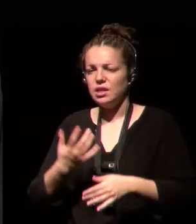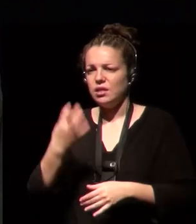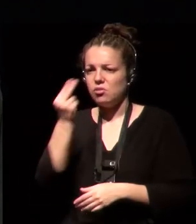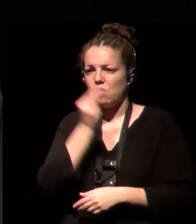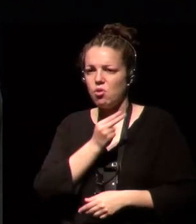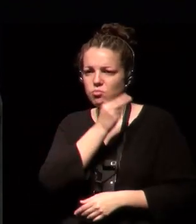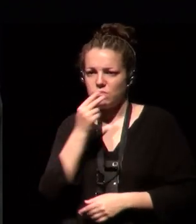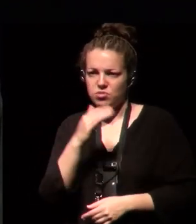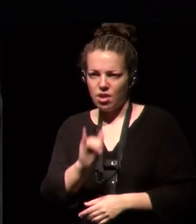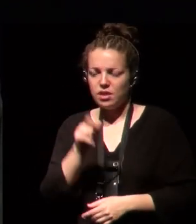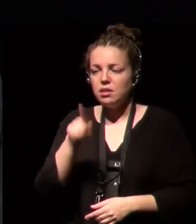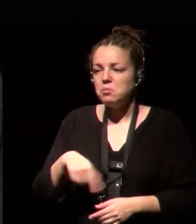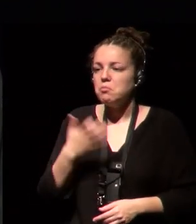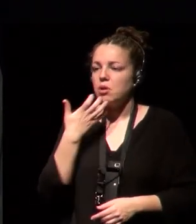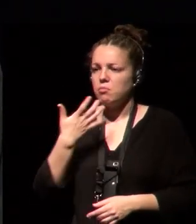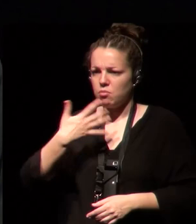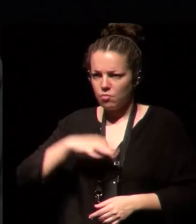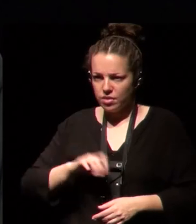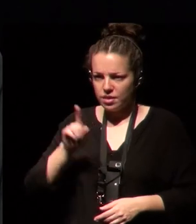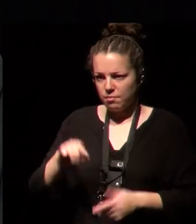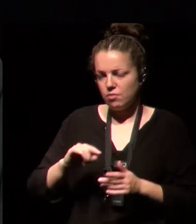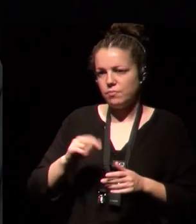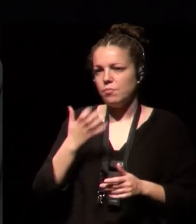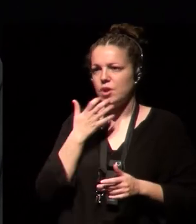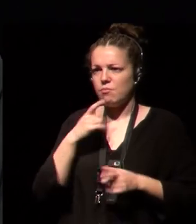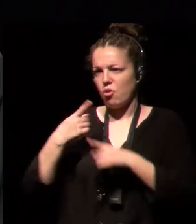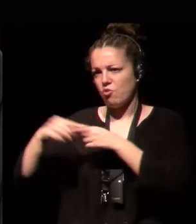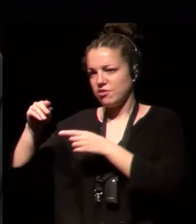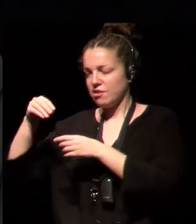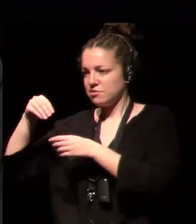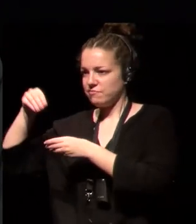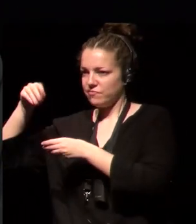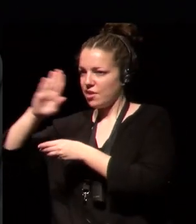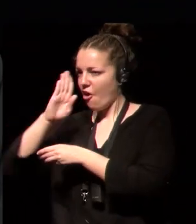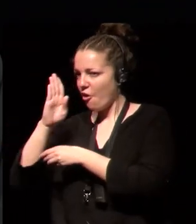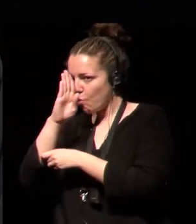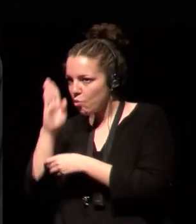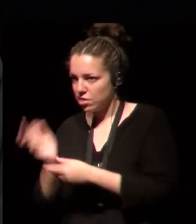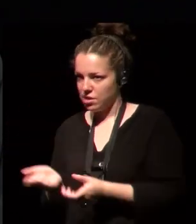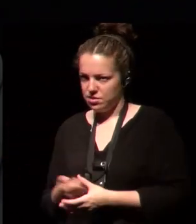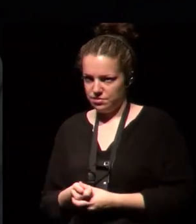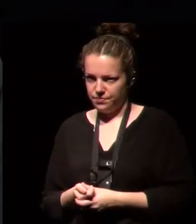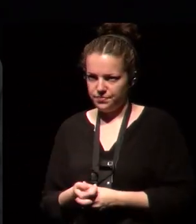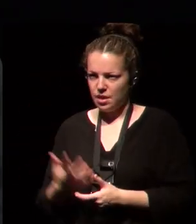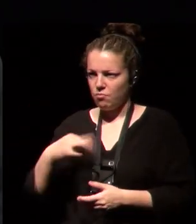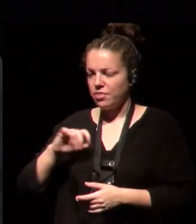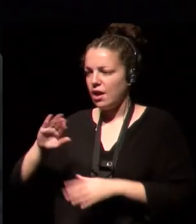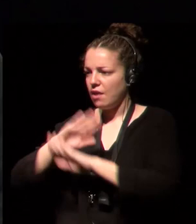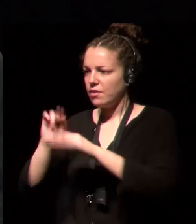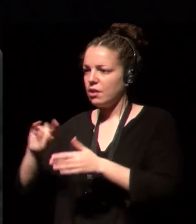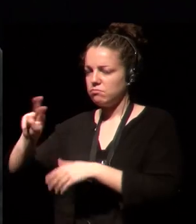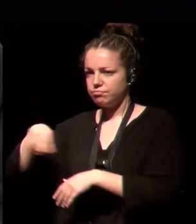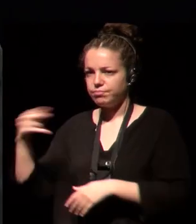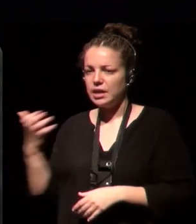cuestiones ocultas. Estoy seguro de que si tuviéramos que leer lo que todo el mundo ha